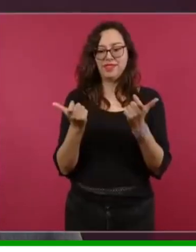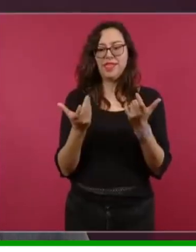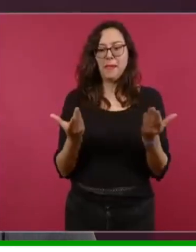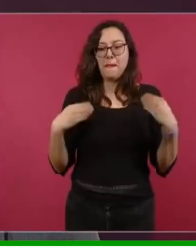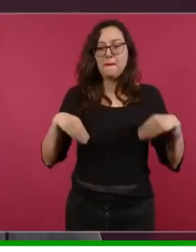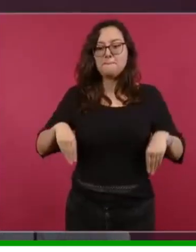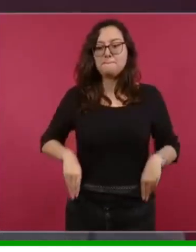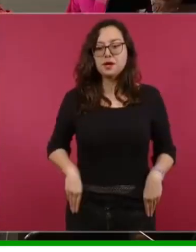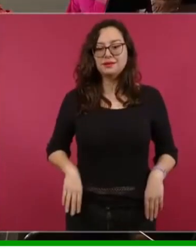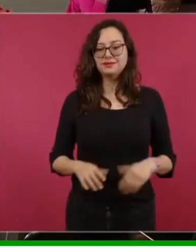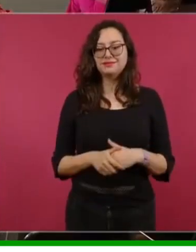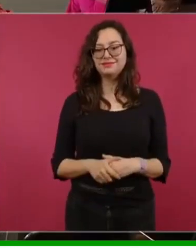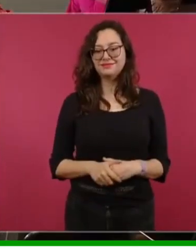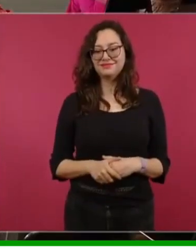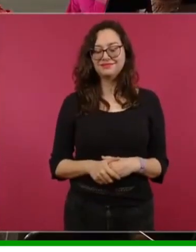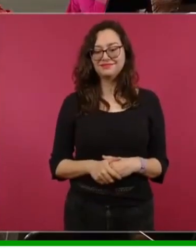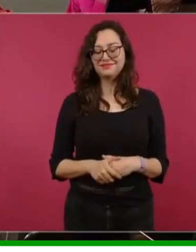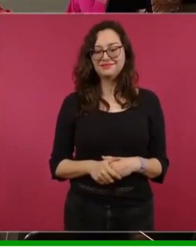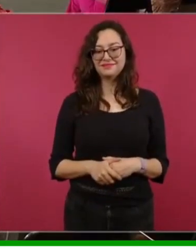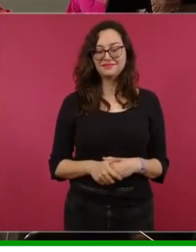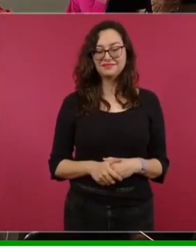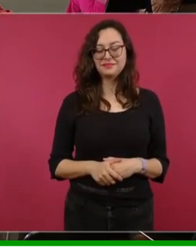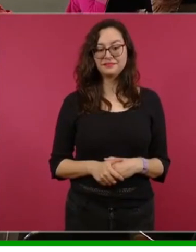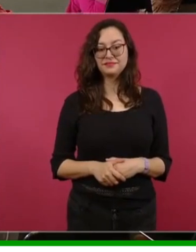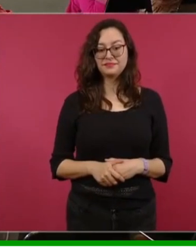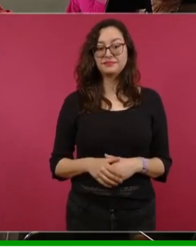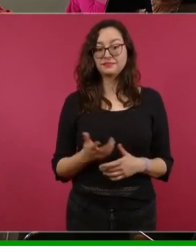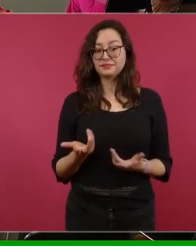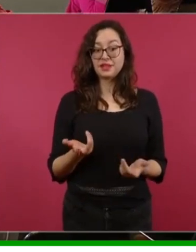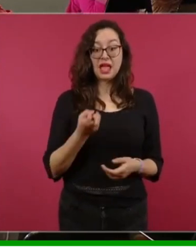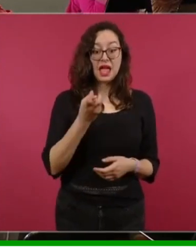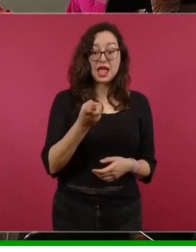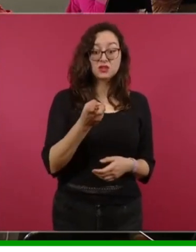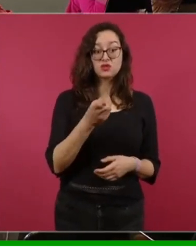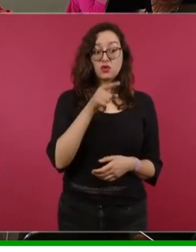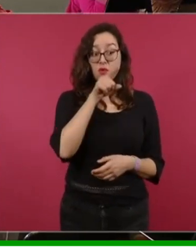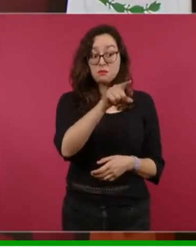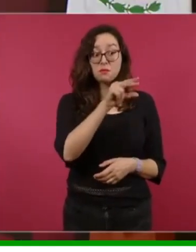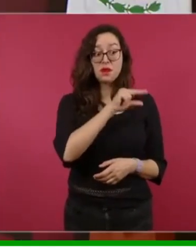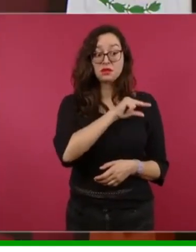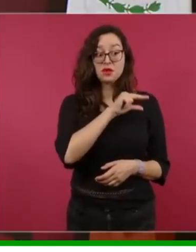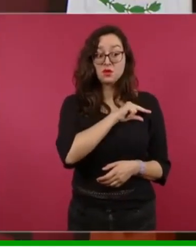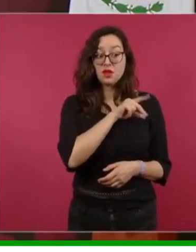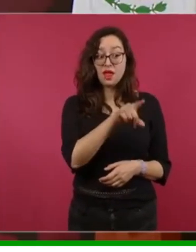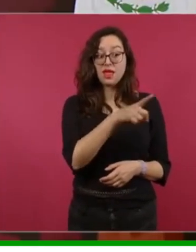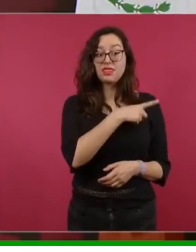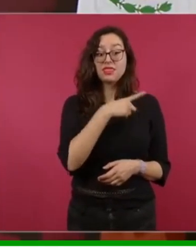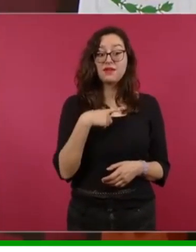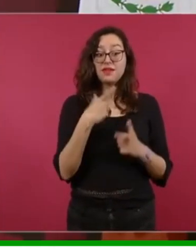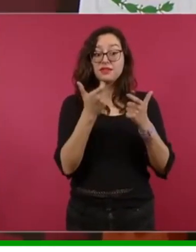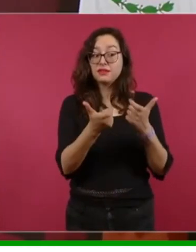Y entonces, por ley, ese dinero lo tienen que entregar al Seguro